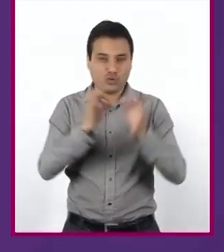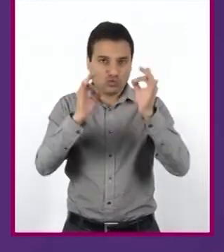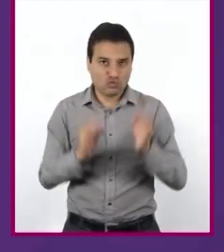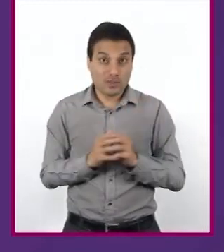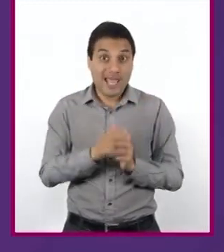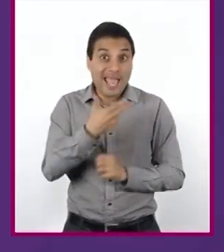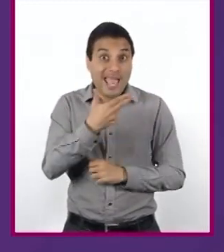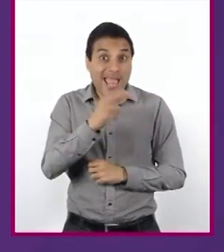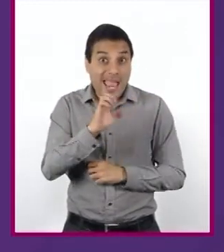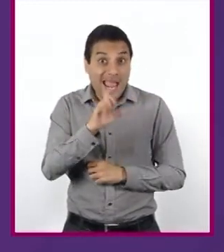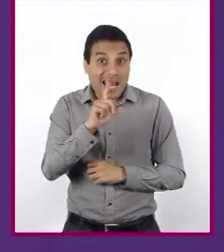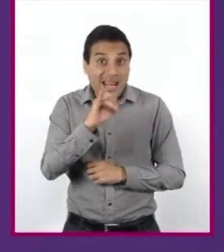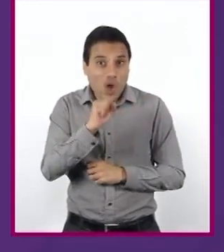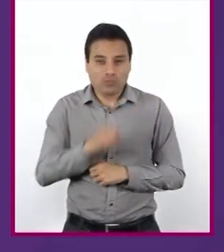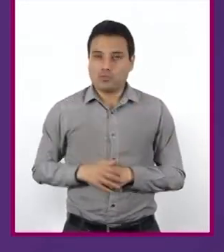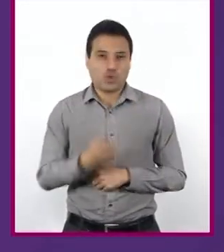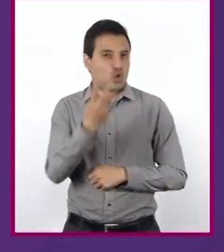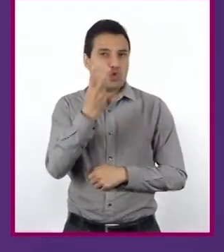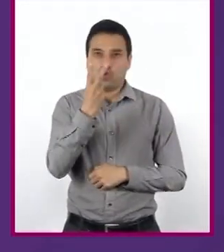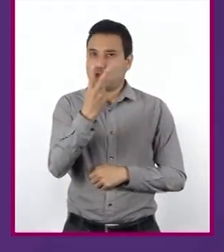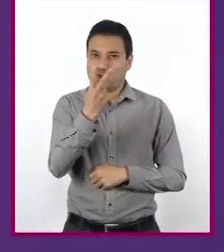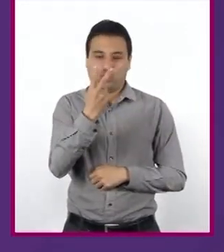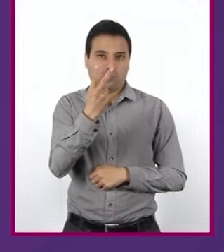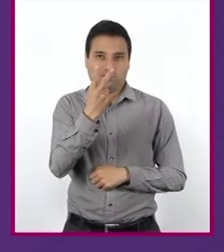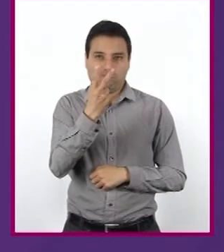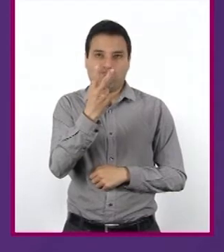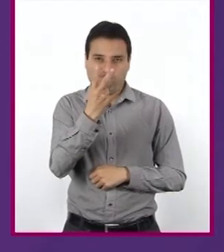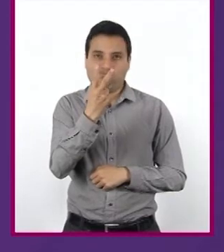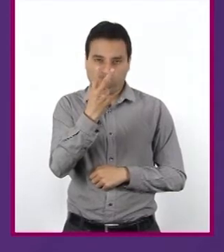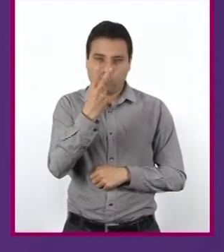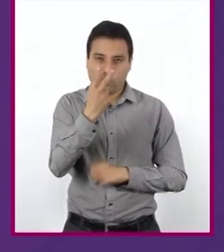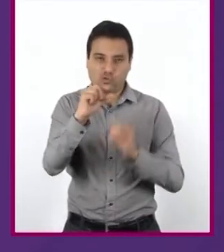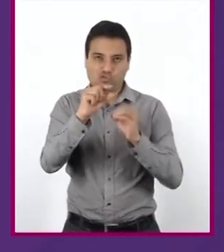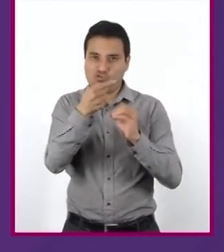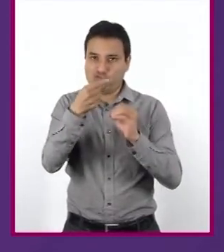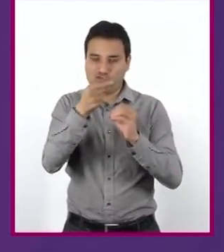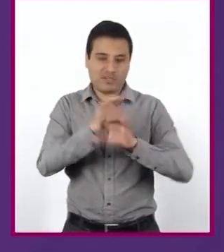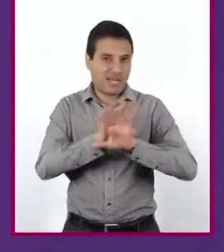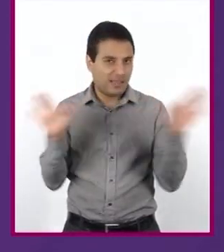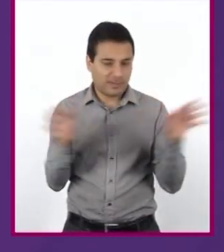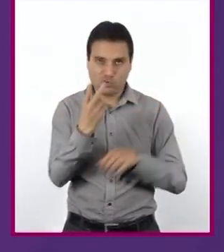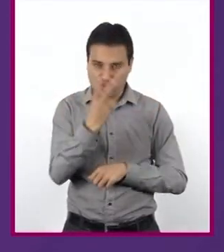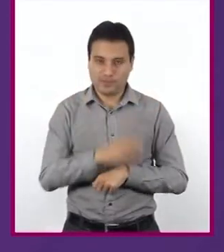excepto el helio, que tiene 2 electrones en su único nivel de energía.